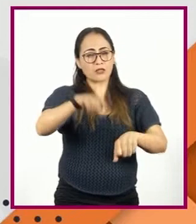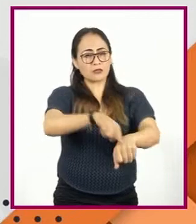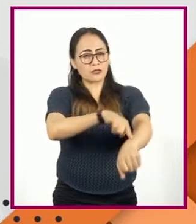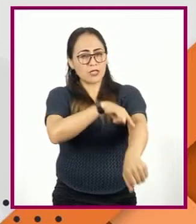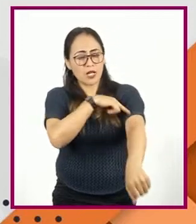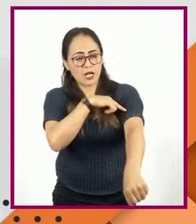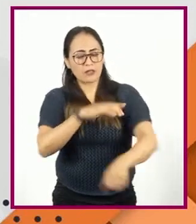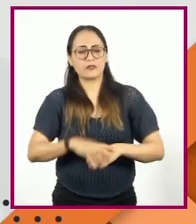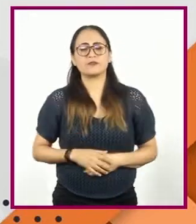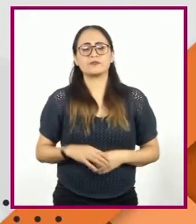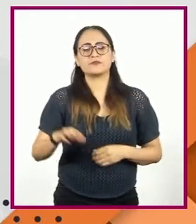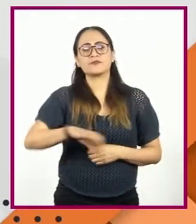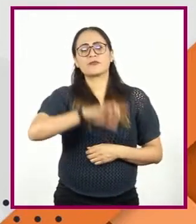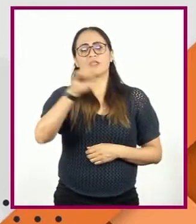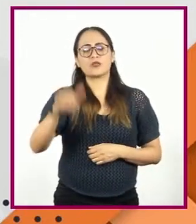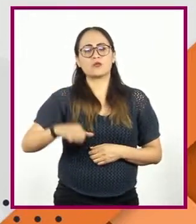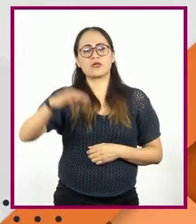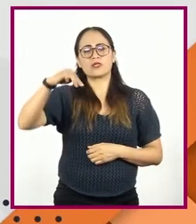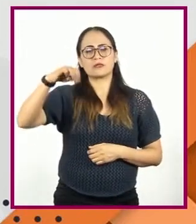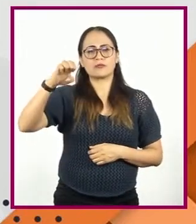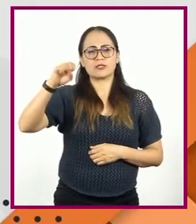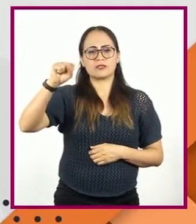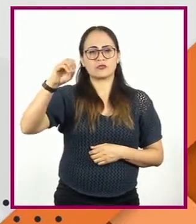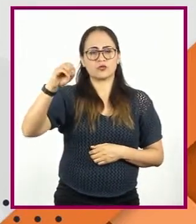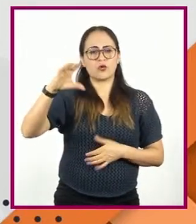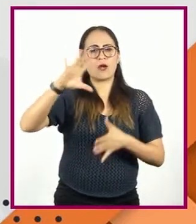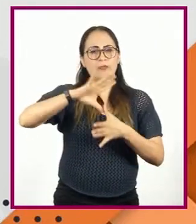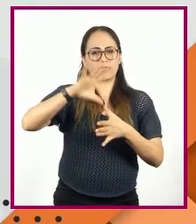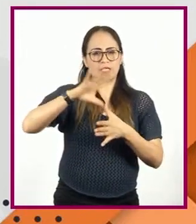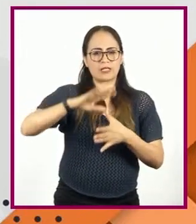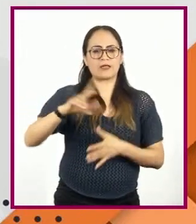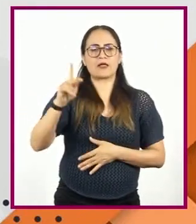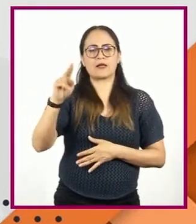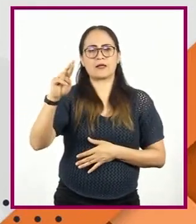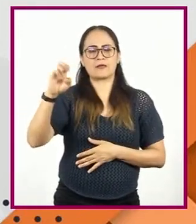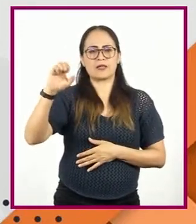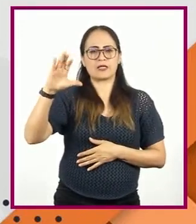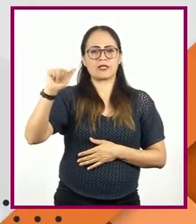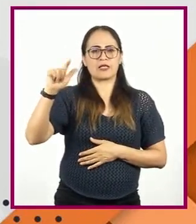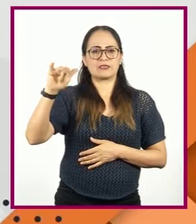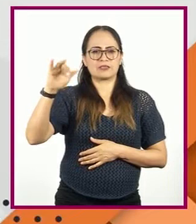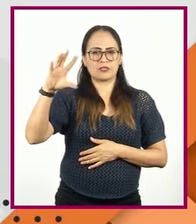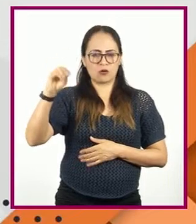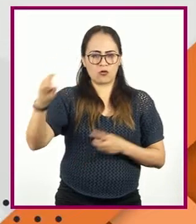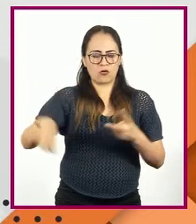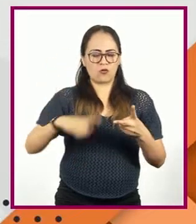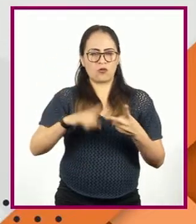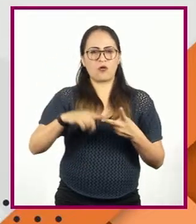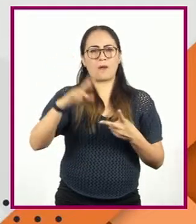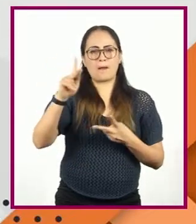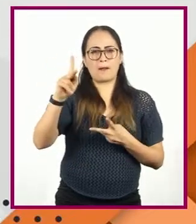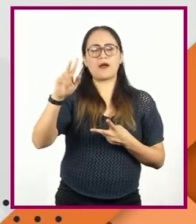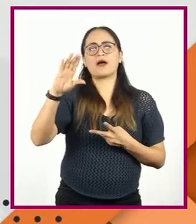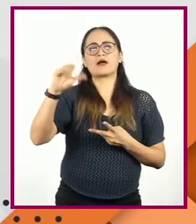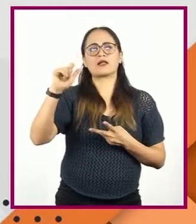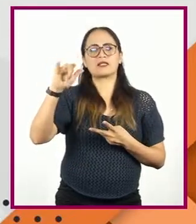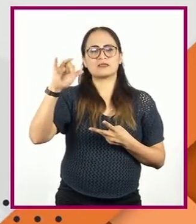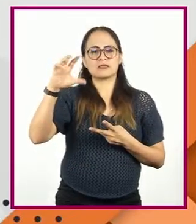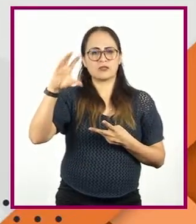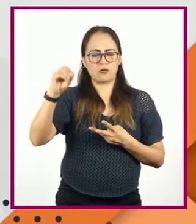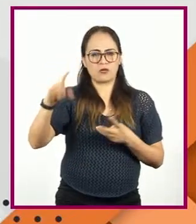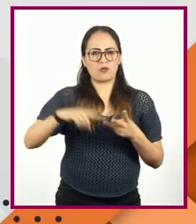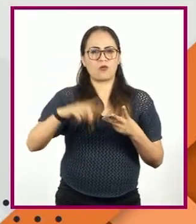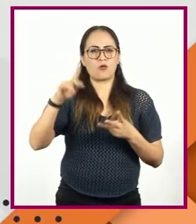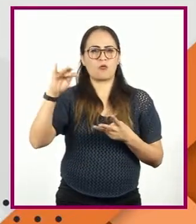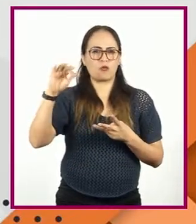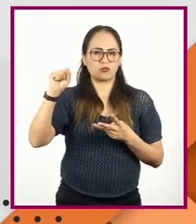de la etapa mesoamericana, que se divide en preclásico, clásico y posclásico, constituyen el